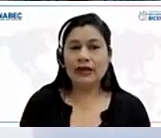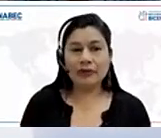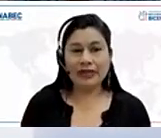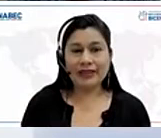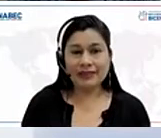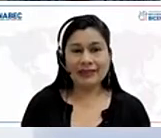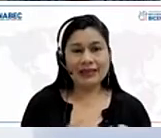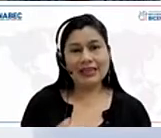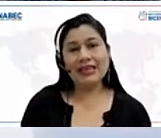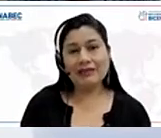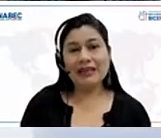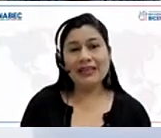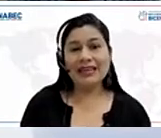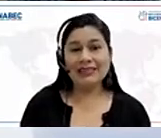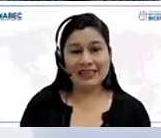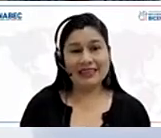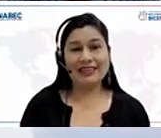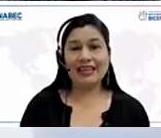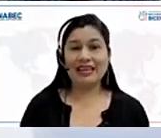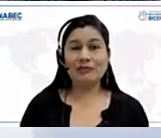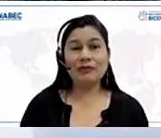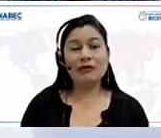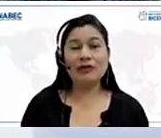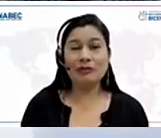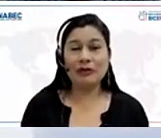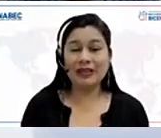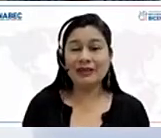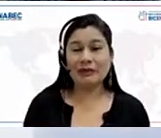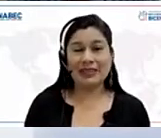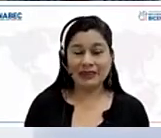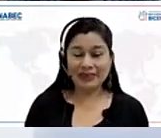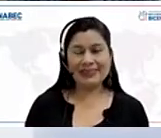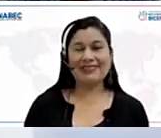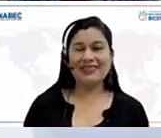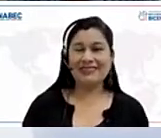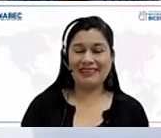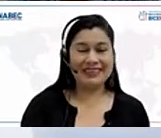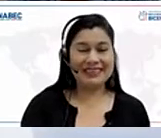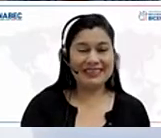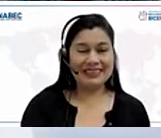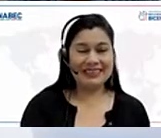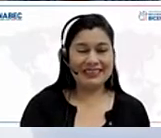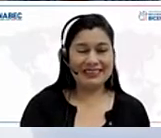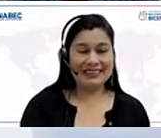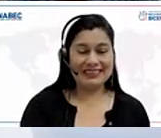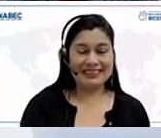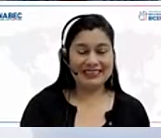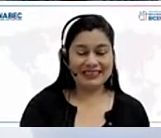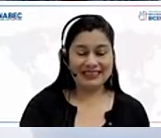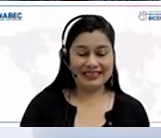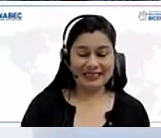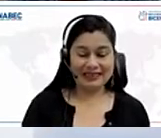solo en japonés y el nivel de inglés que necesitarían. Por favor, si pudiera repetirnos, muy amable. Sí, no hay ningún